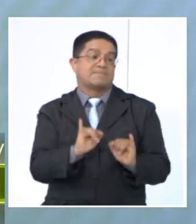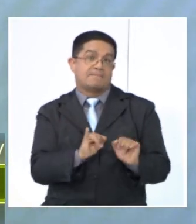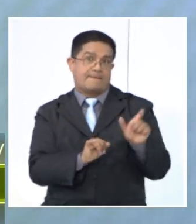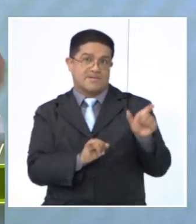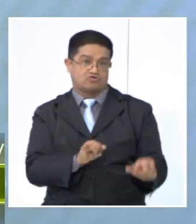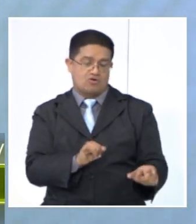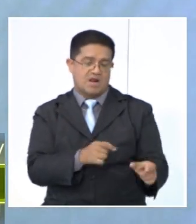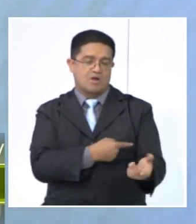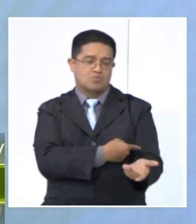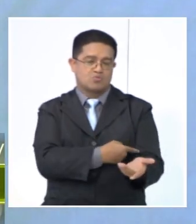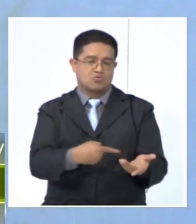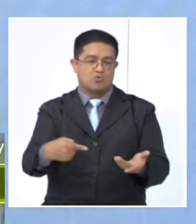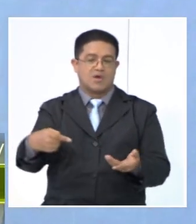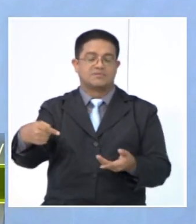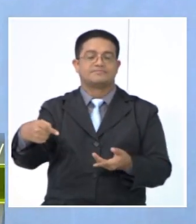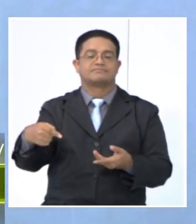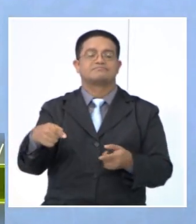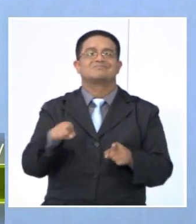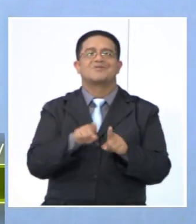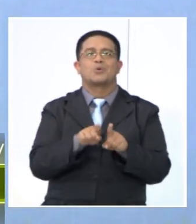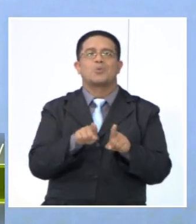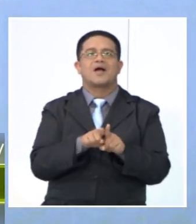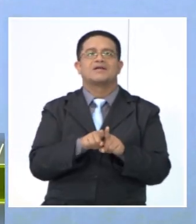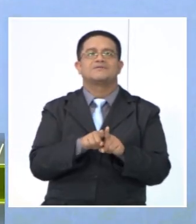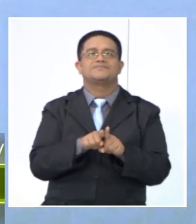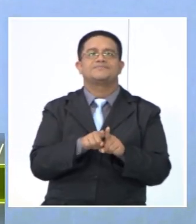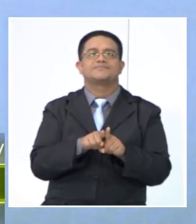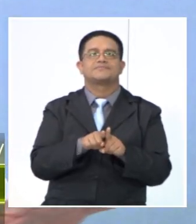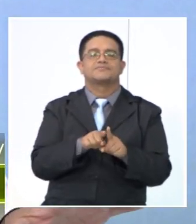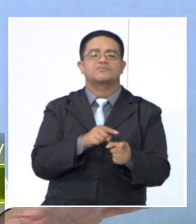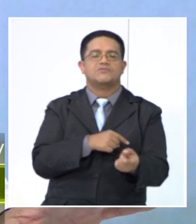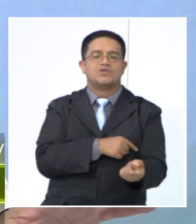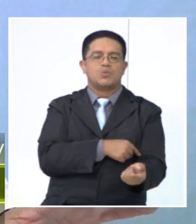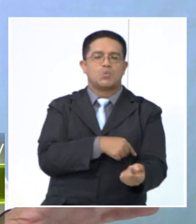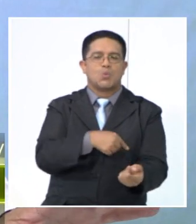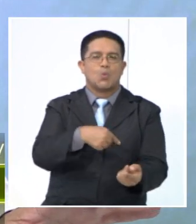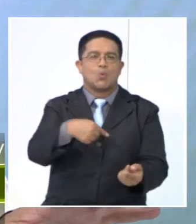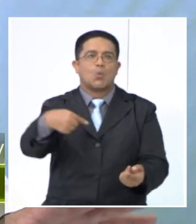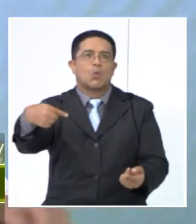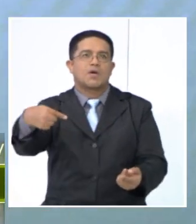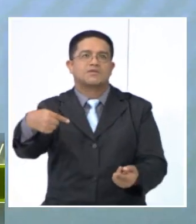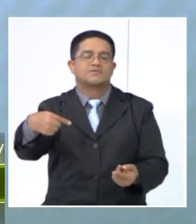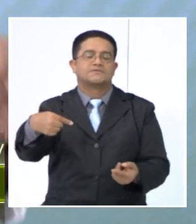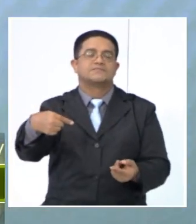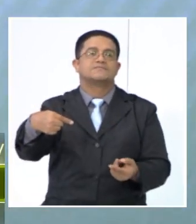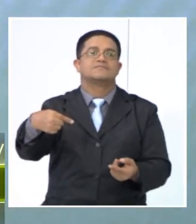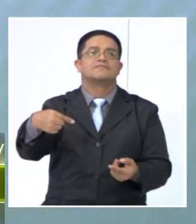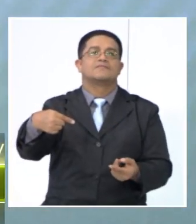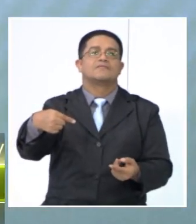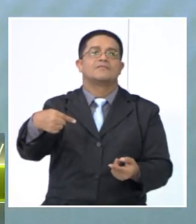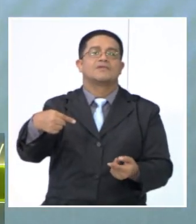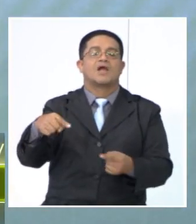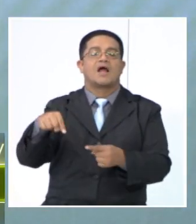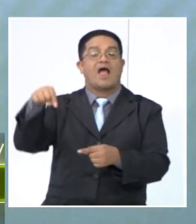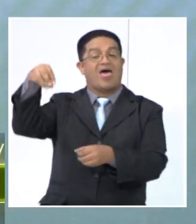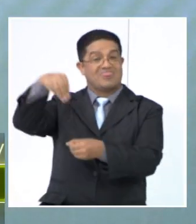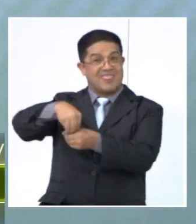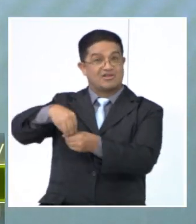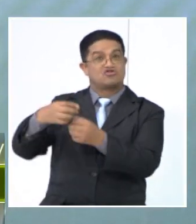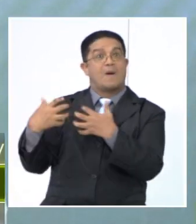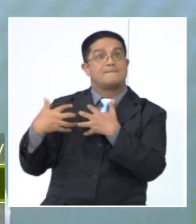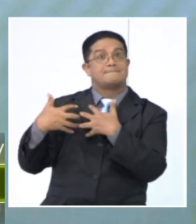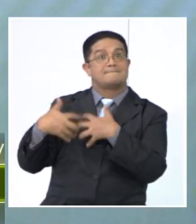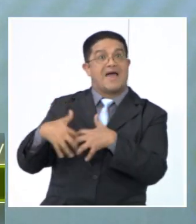Se extrae la sangre del mismo paciente en un sistema de vacío, o sea, en un circuito cerrado, no se toca nunca la sangre. Muy bien.